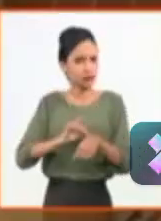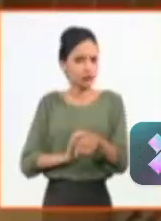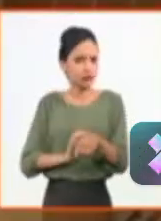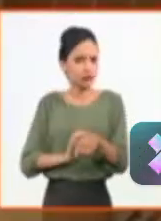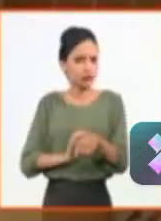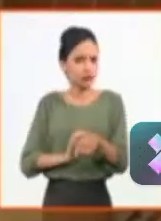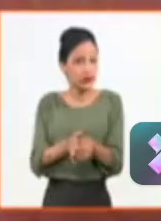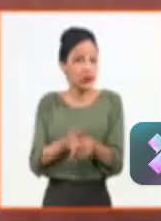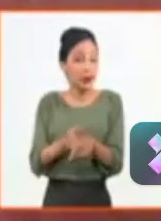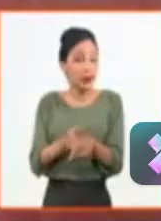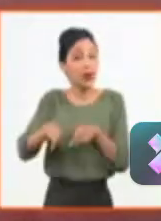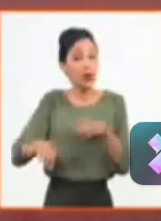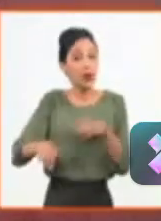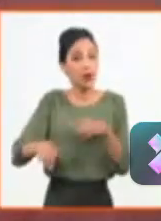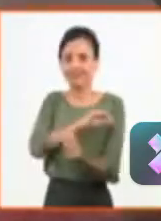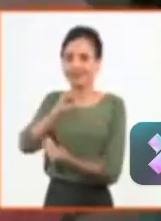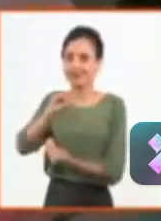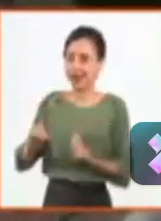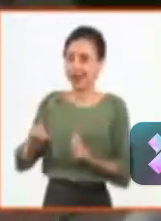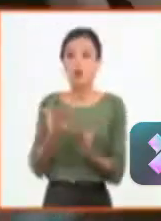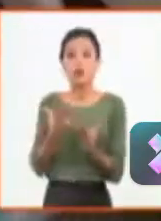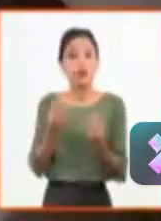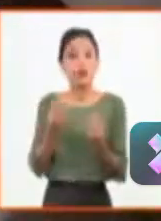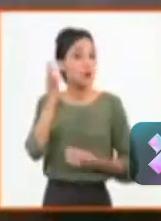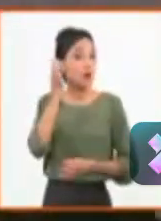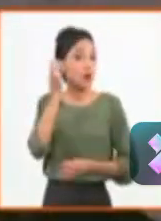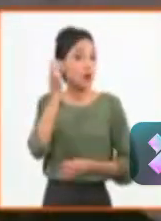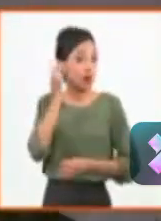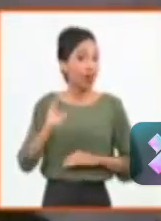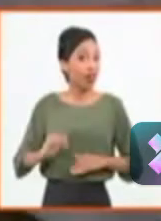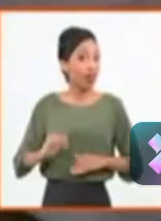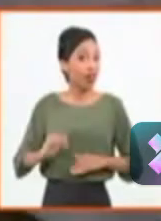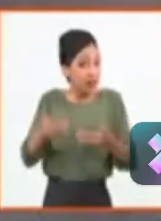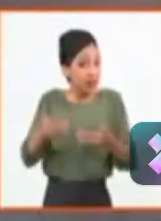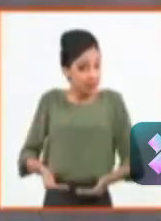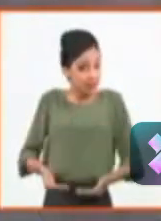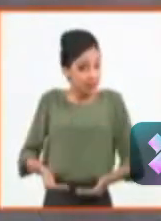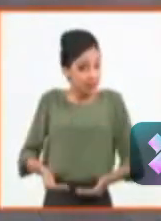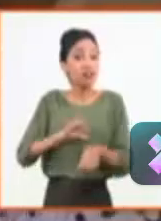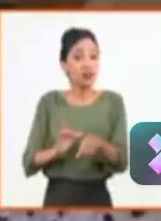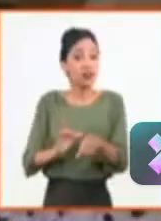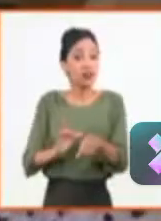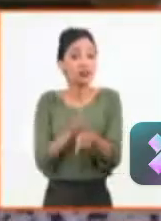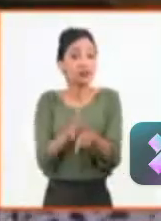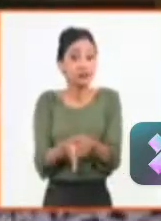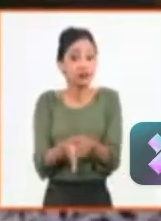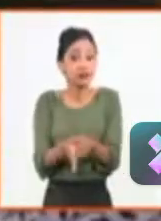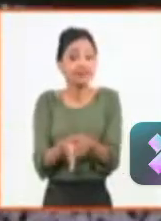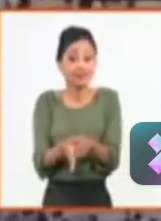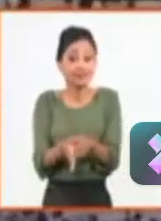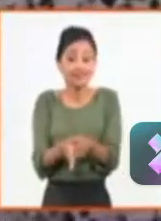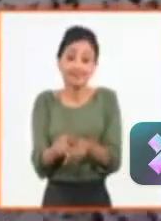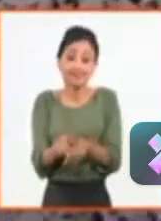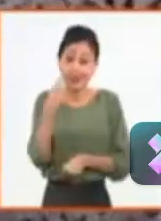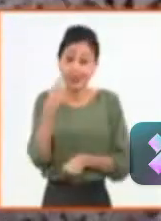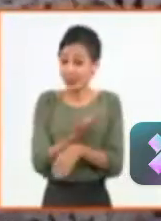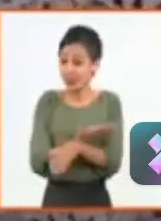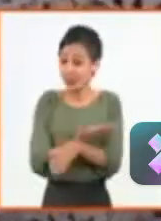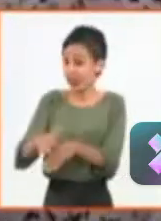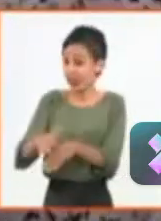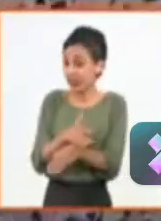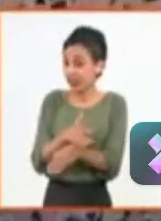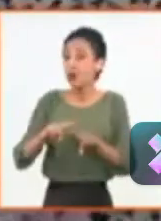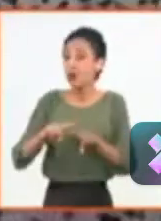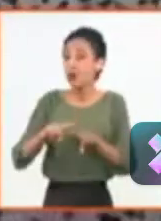oportunidad. En esta oportunidad ya vemos un comportamiento diferente con respecto a las embarazadas y eso nos obligó